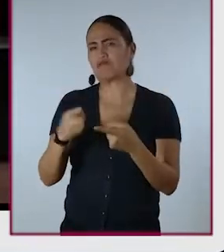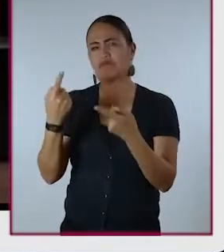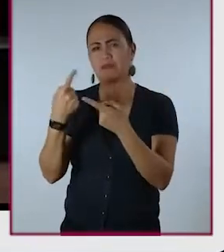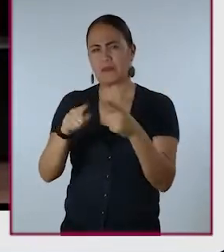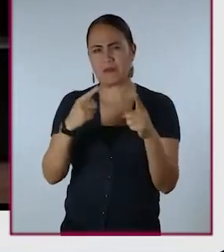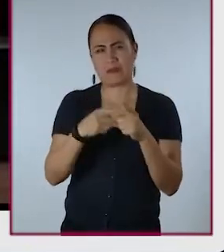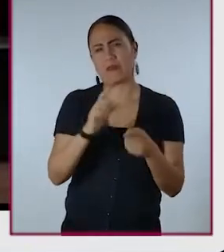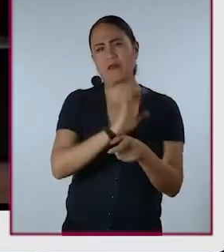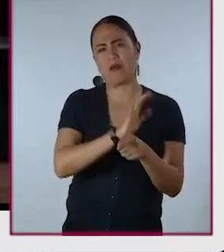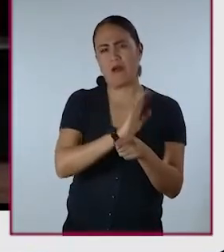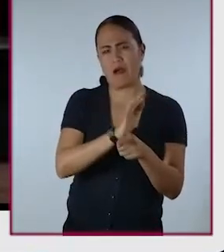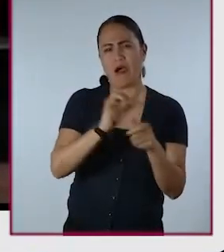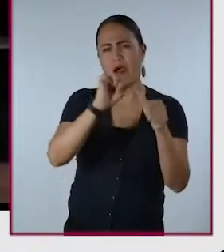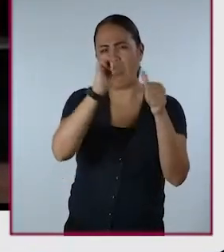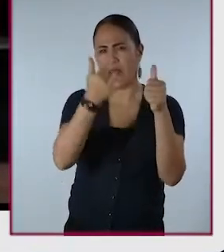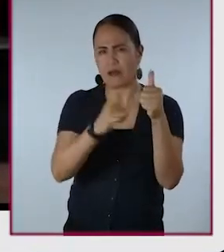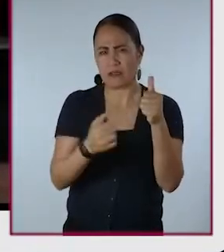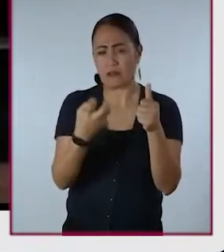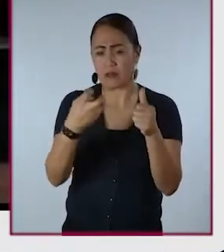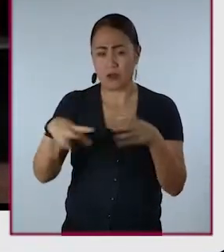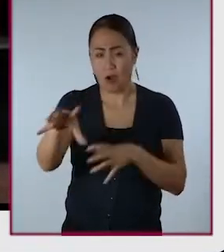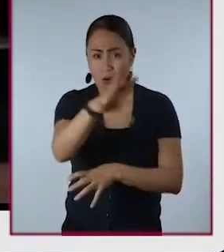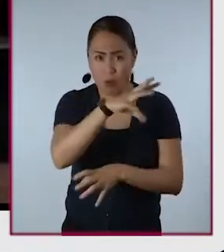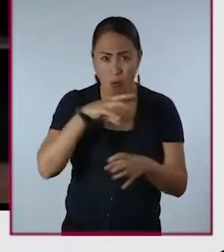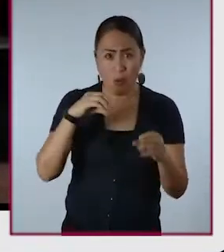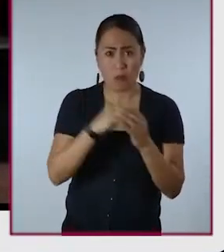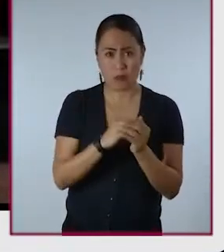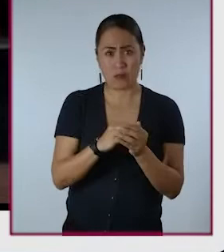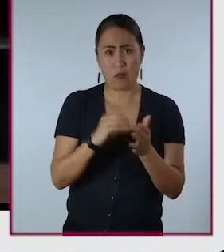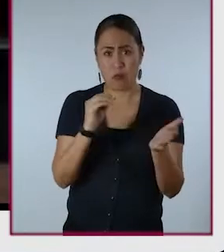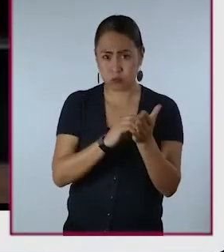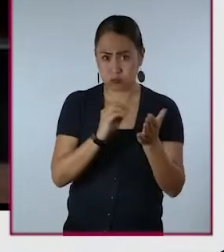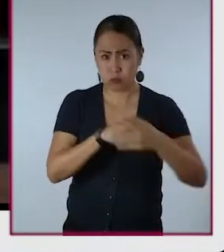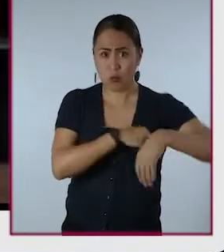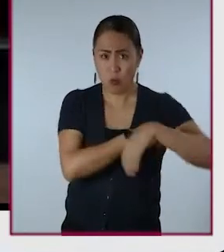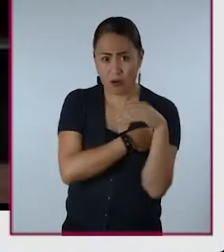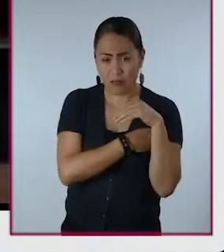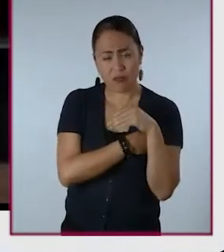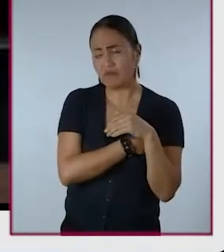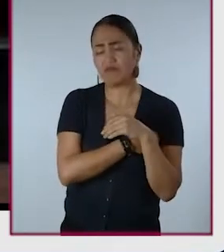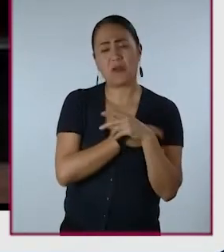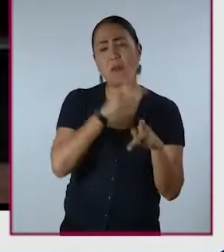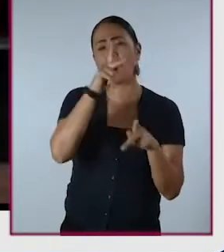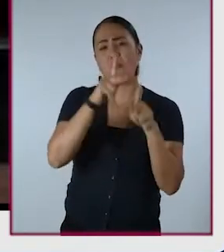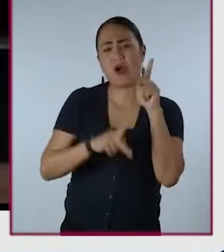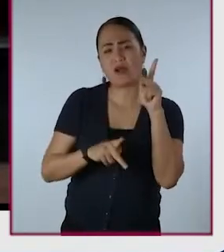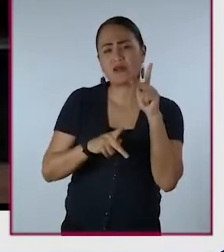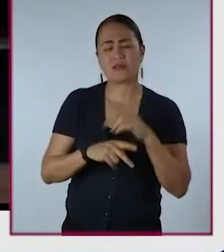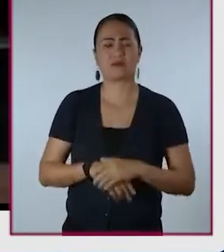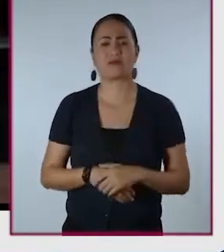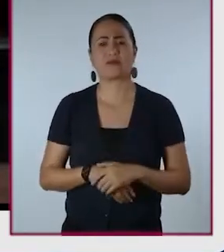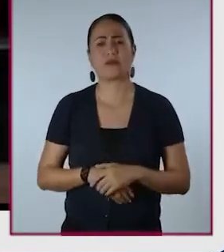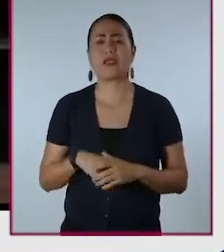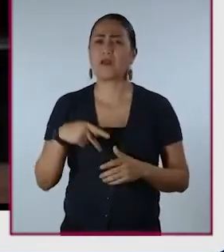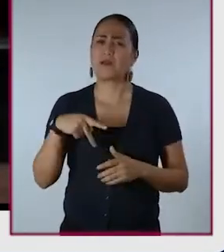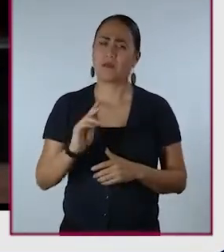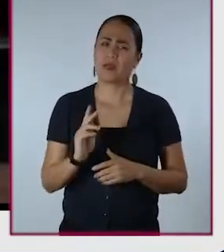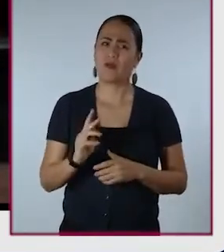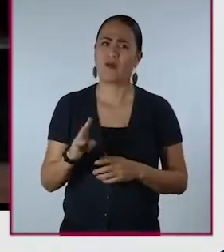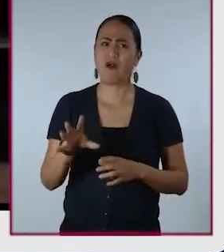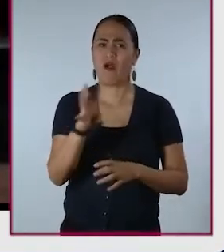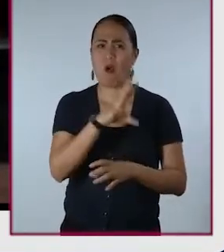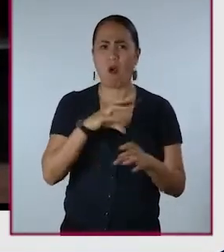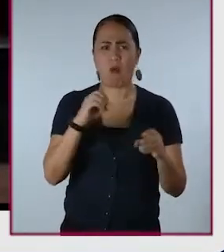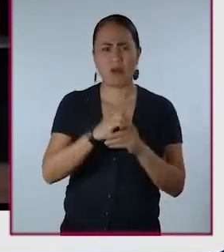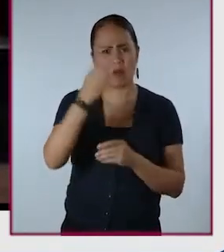documental, artístico. Pero ¿qué pasaría? No comprenderíamos bien nuestro pasado.